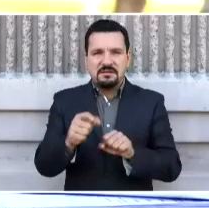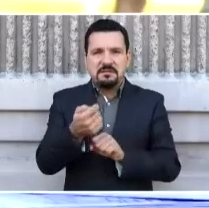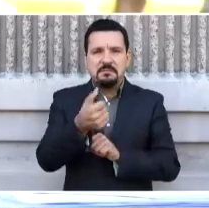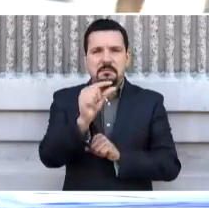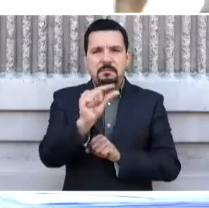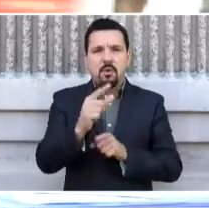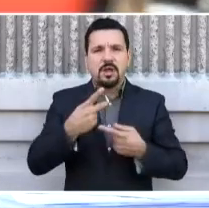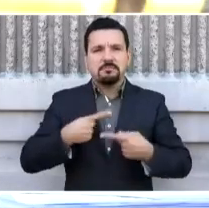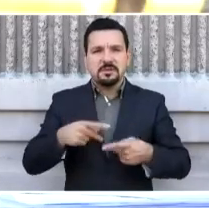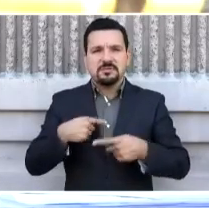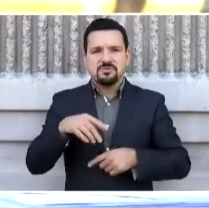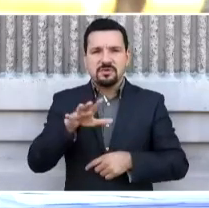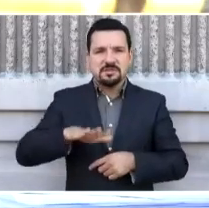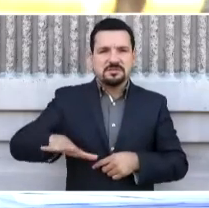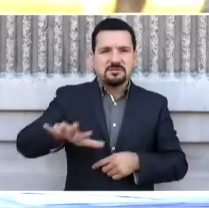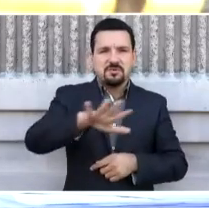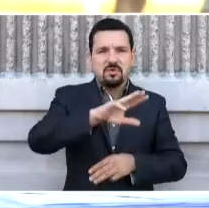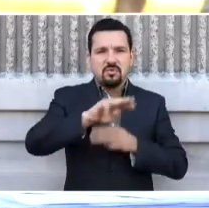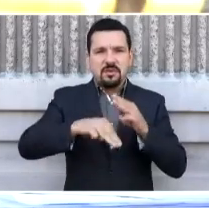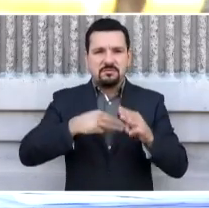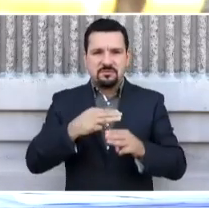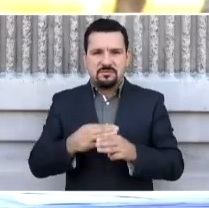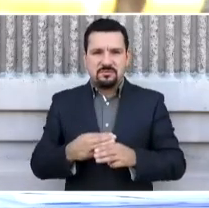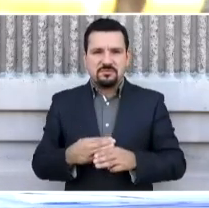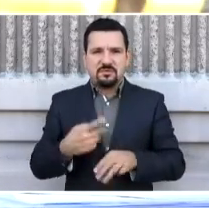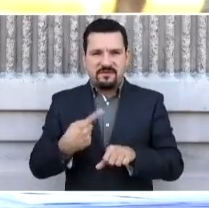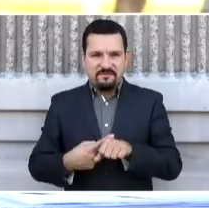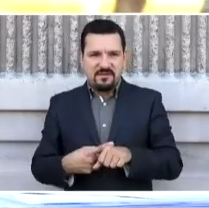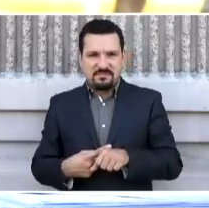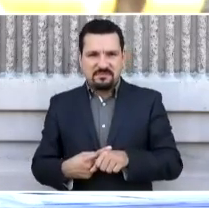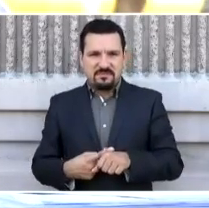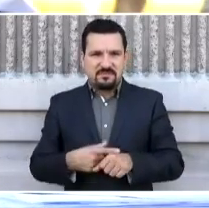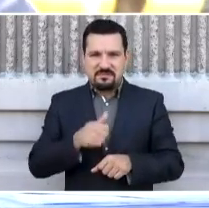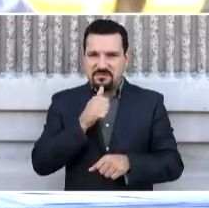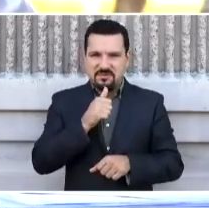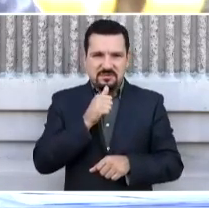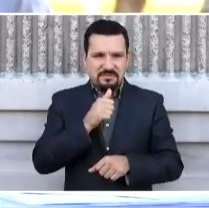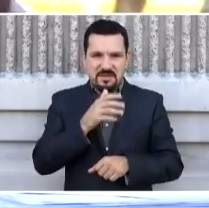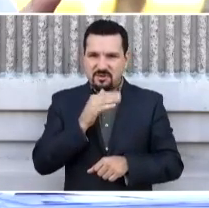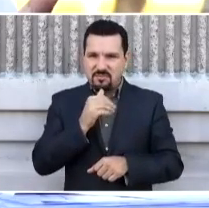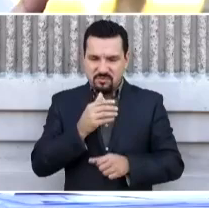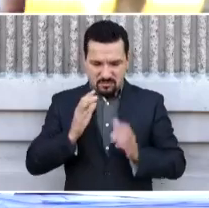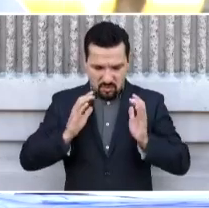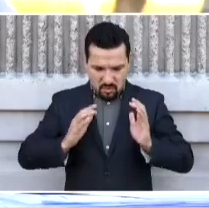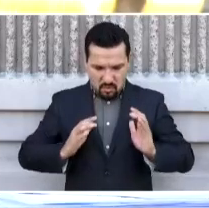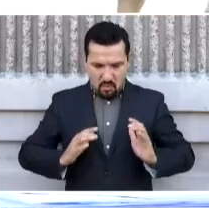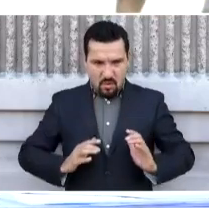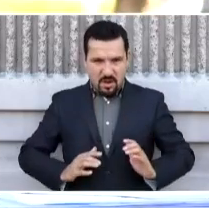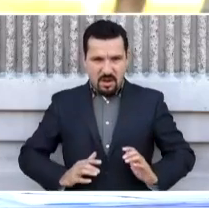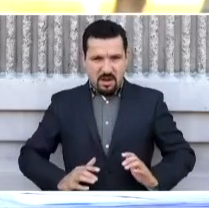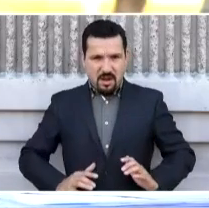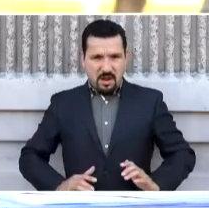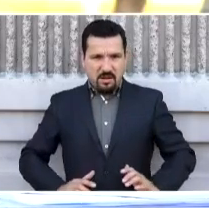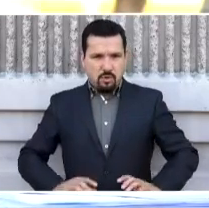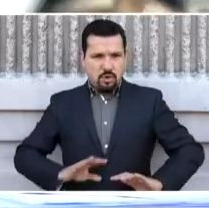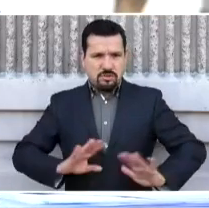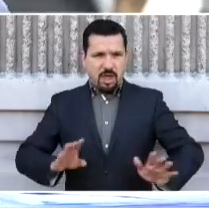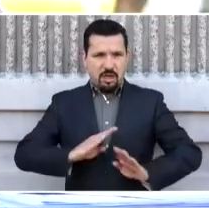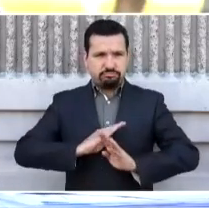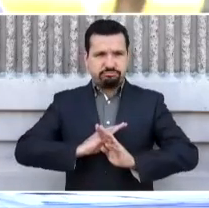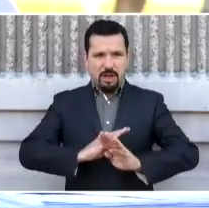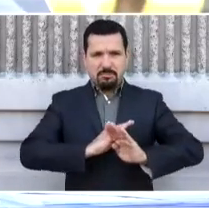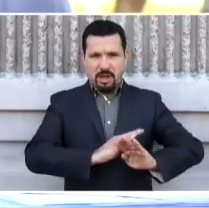población y que no tenemos todavía capacidad de generar inmunidad de masa, ¿no? Todavía no